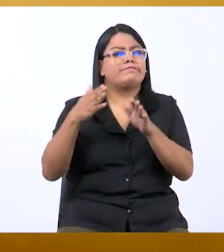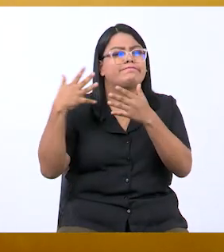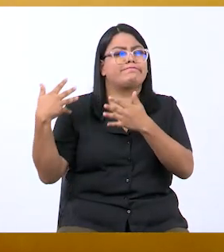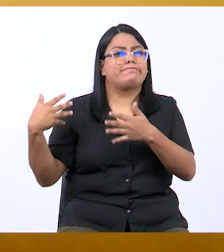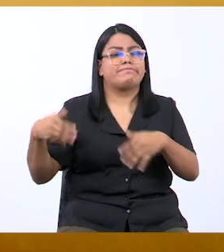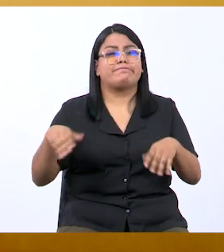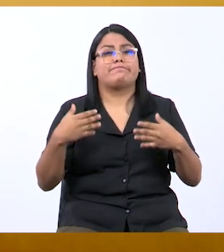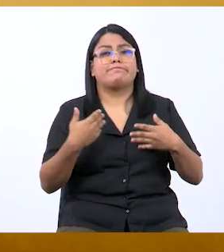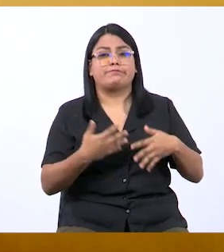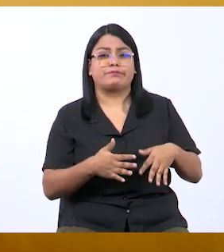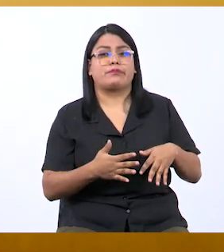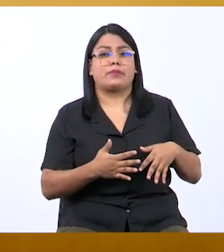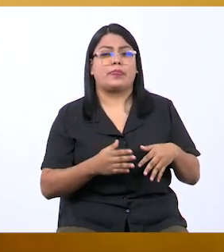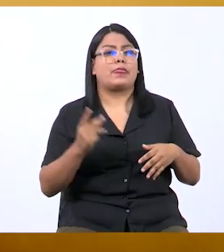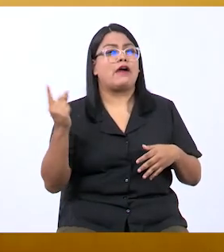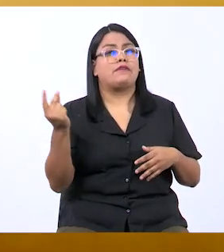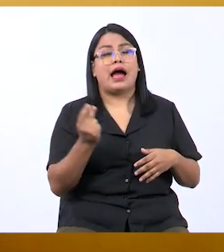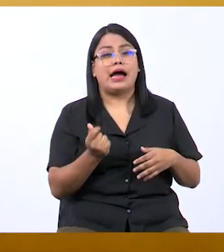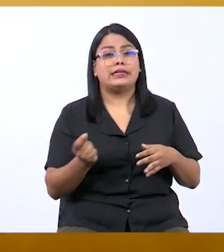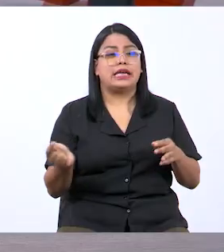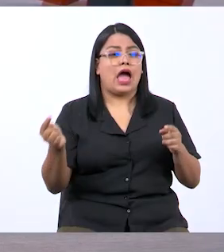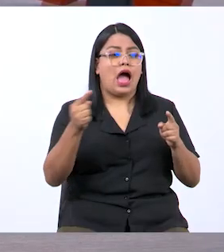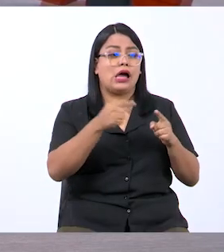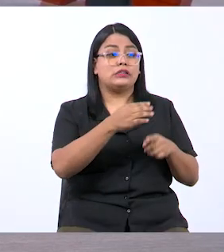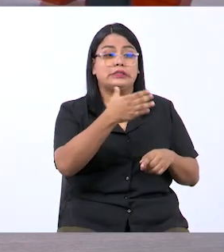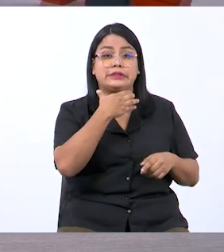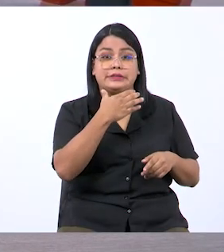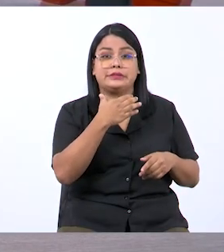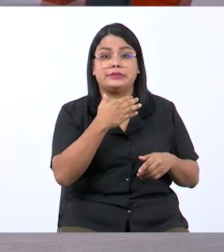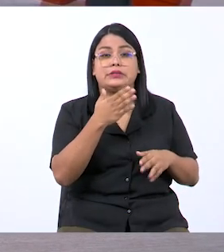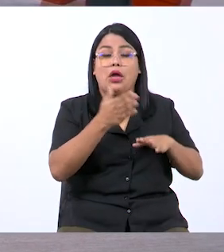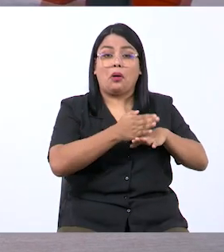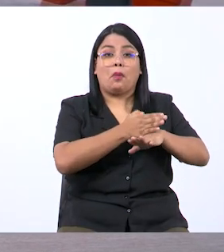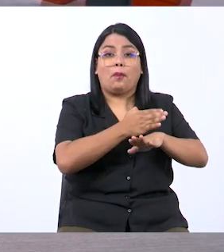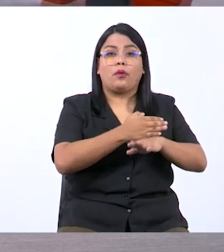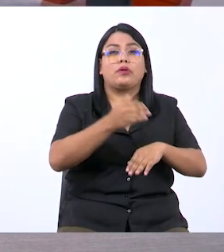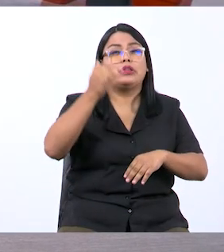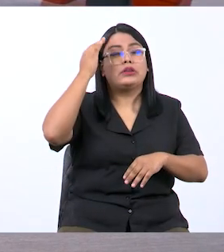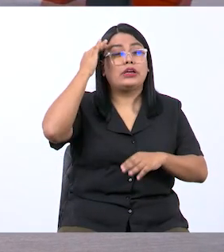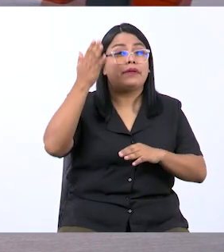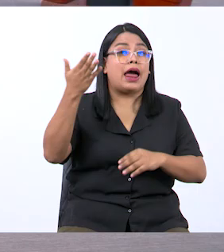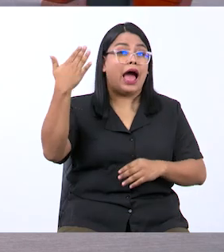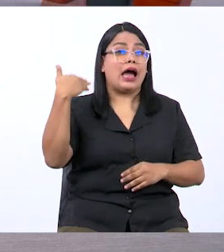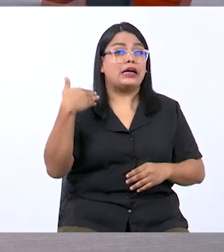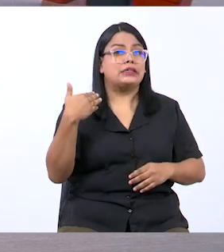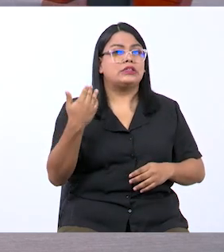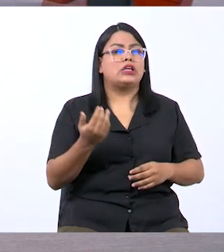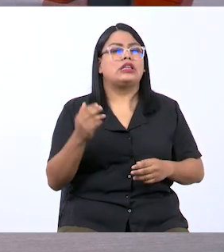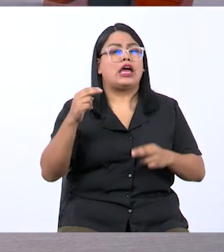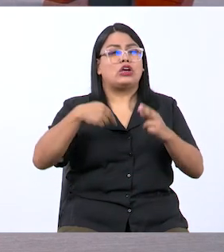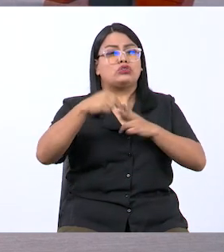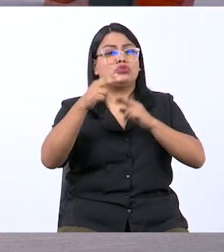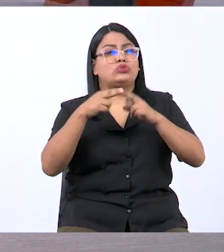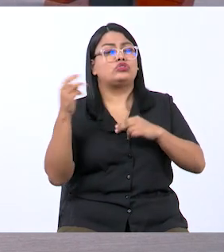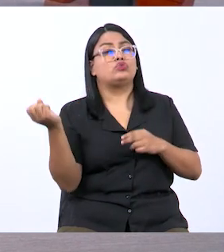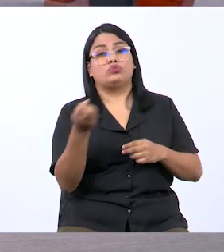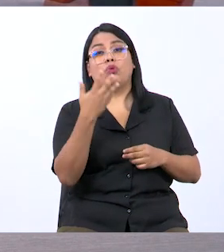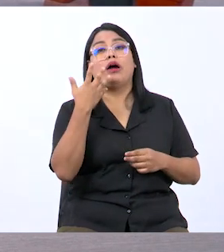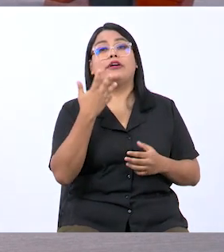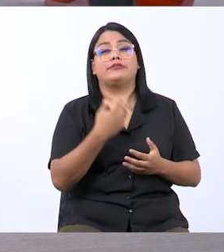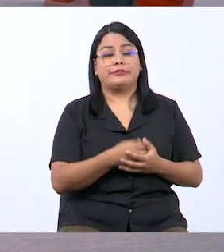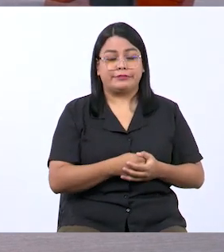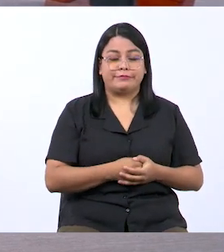de actividades que van desde lo más fácil a lo más complejo, desde los presaberes del estudiante a construir